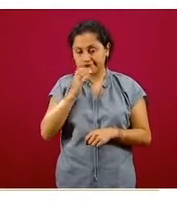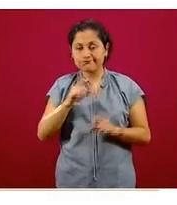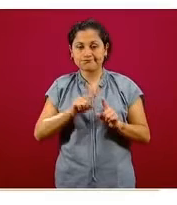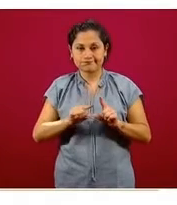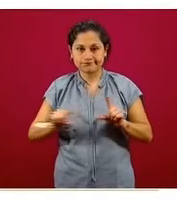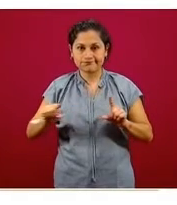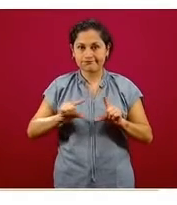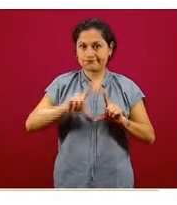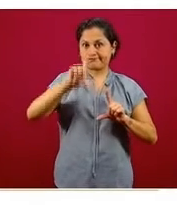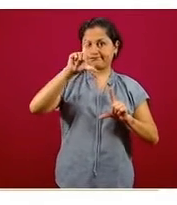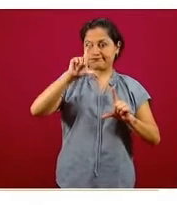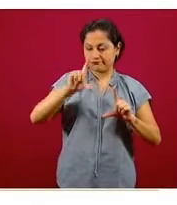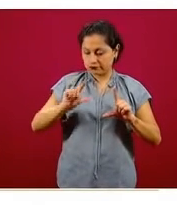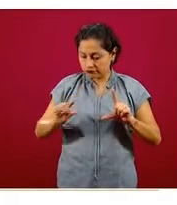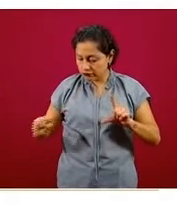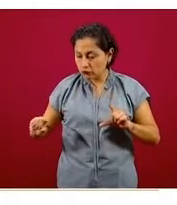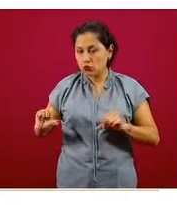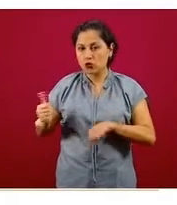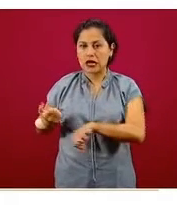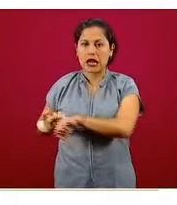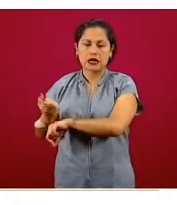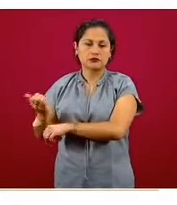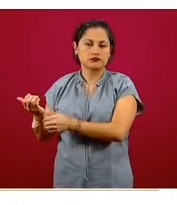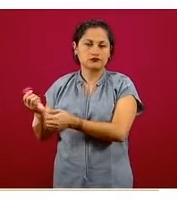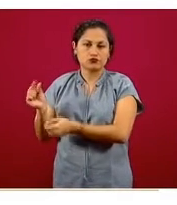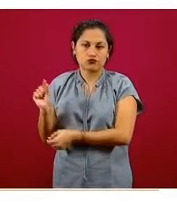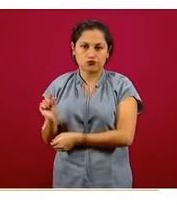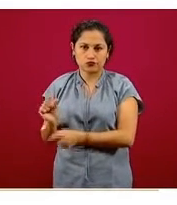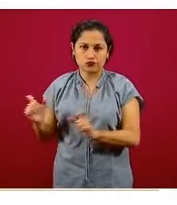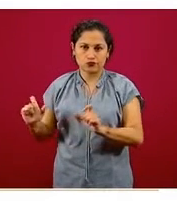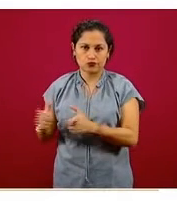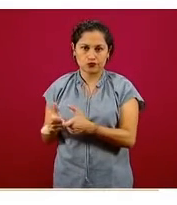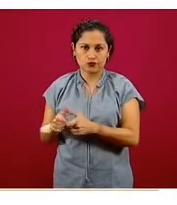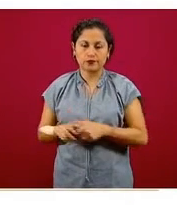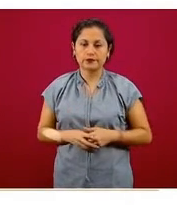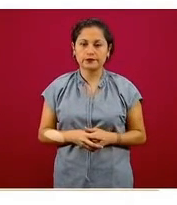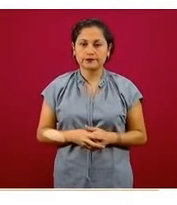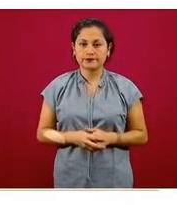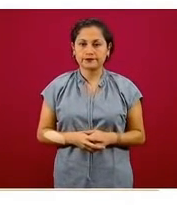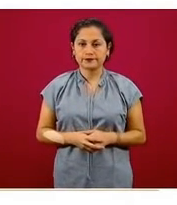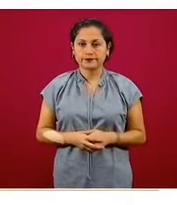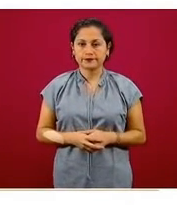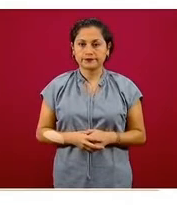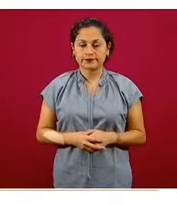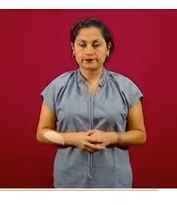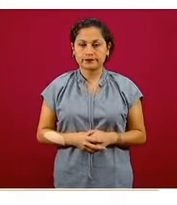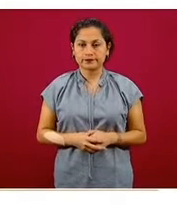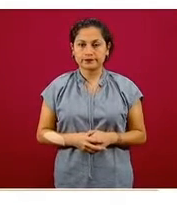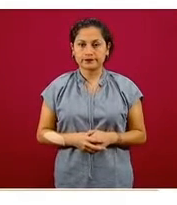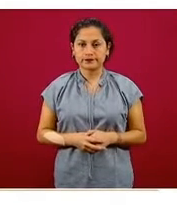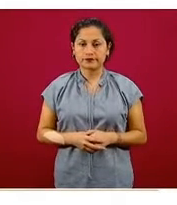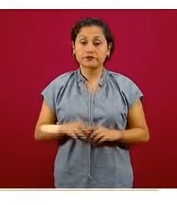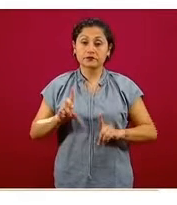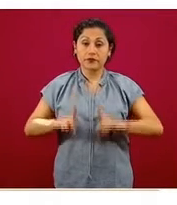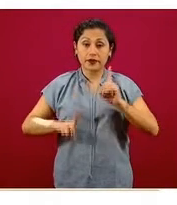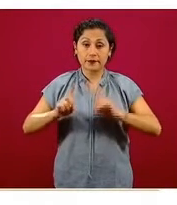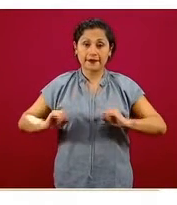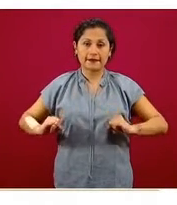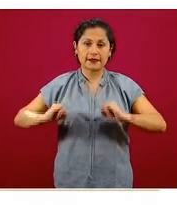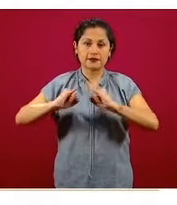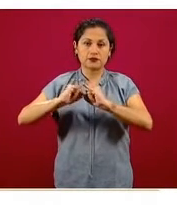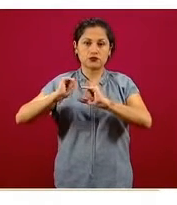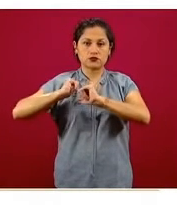la mayor carga de estos casos aún sospechosos en sus respectivas instituciones de atención y de